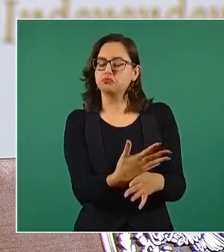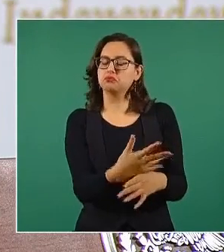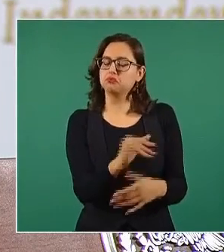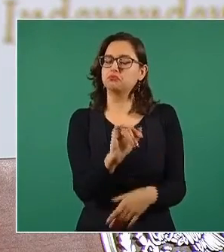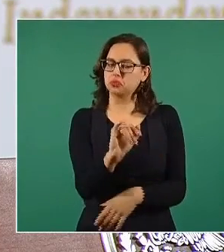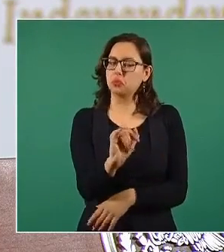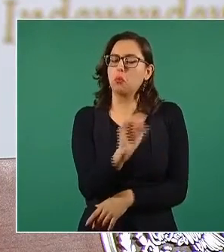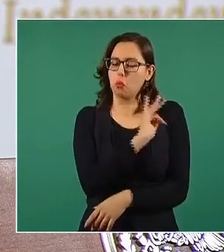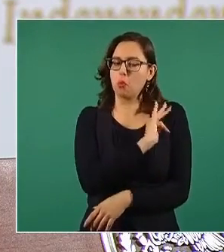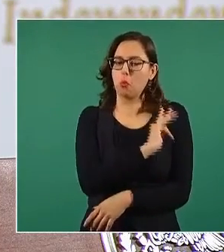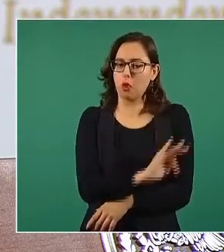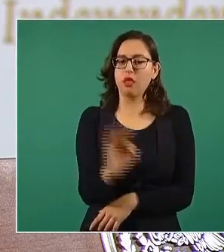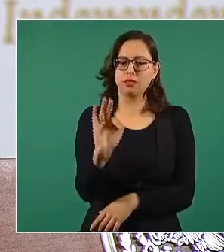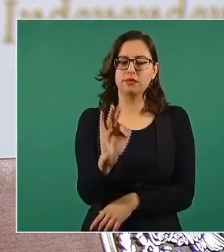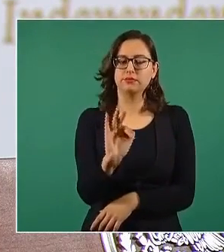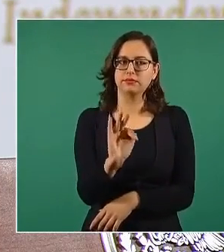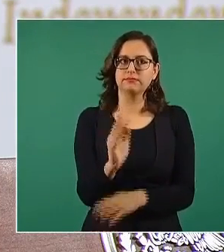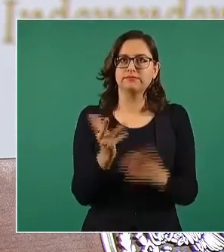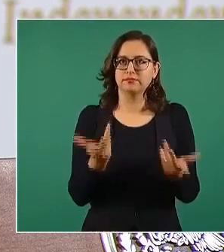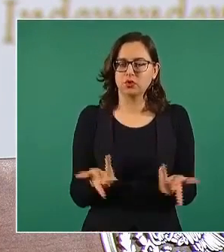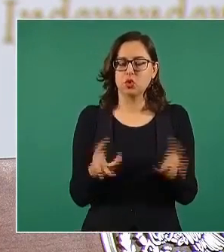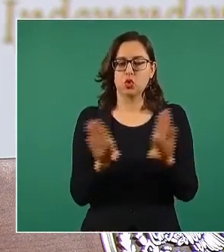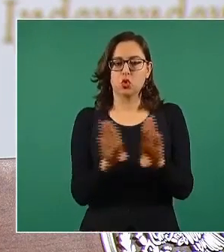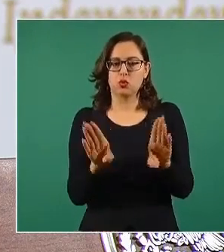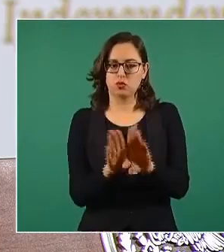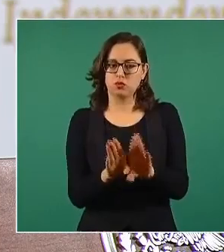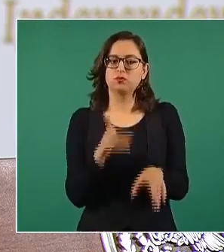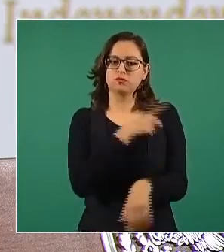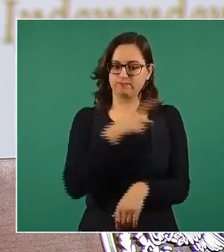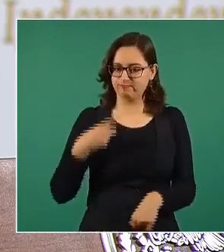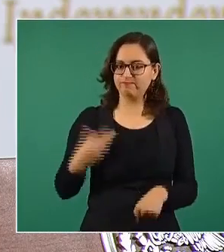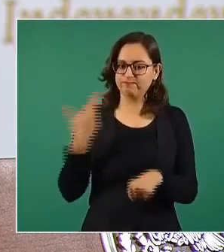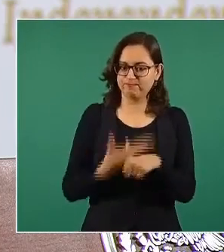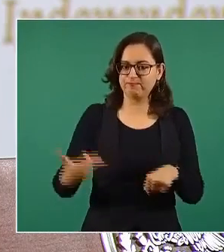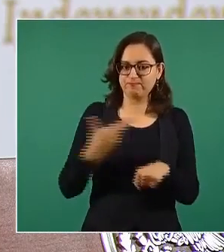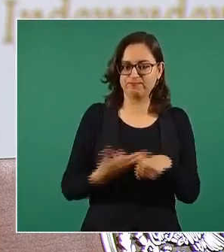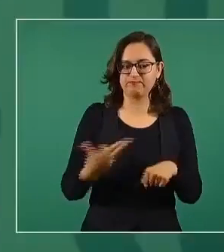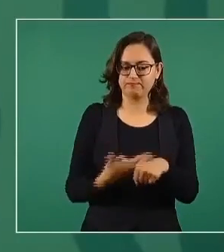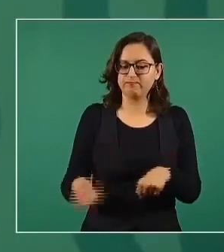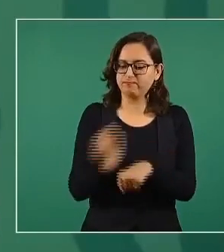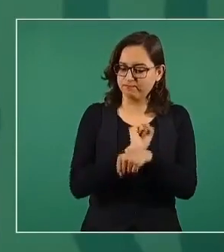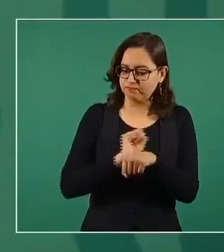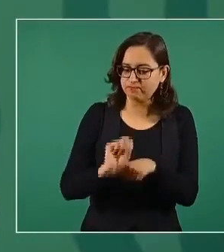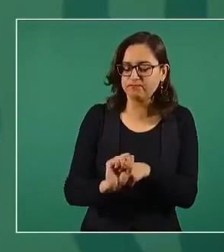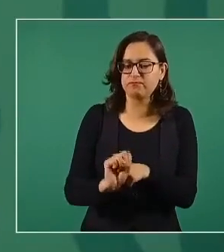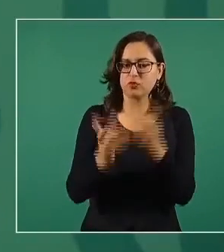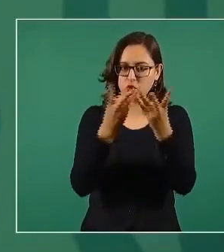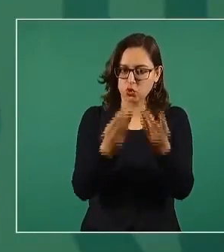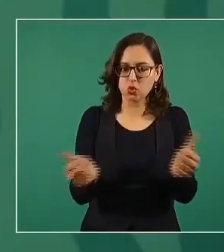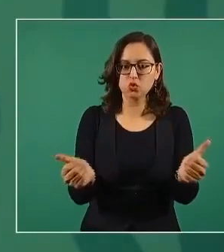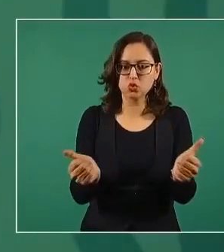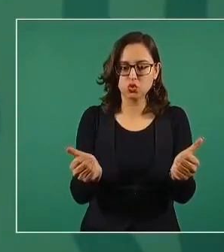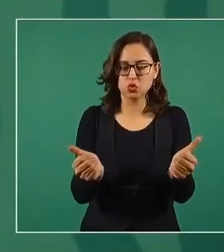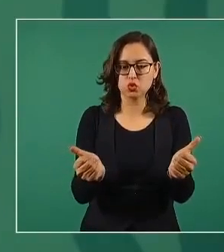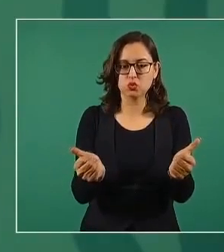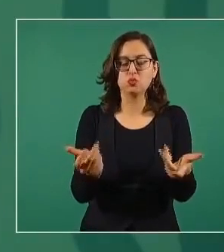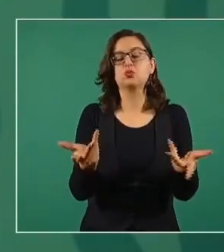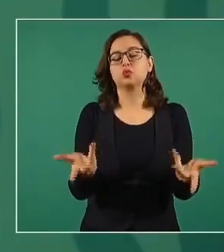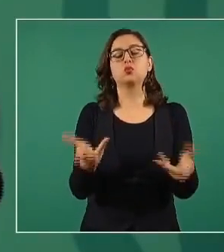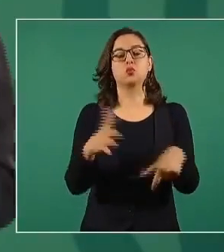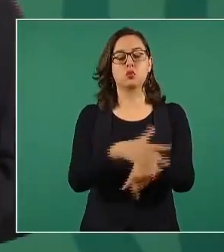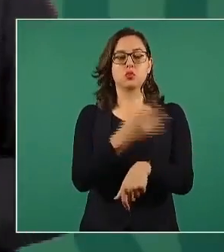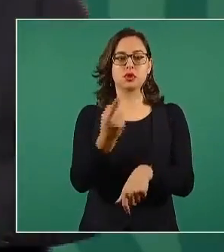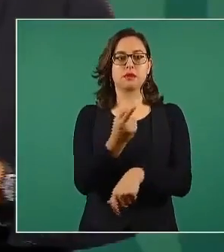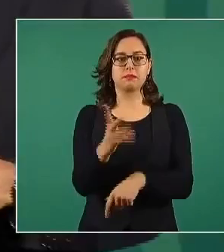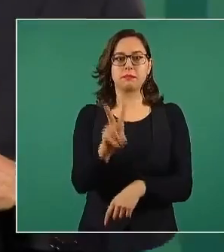denunciando, y hay que buscar simplificar, porque eso también, entre otras